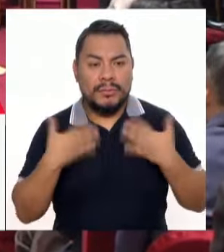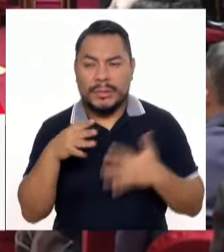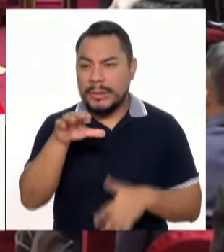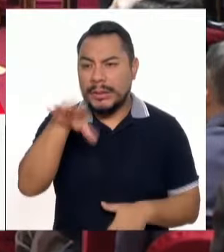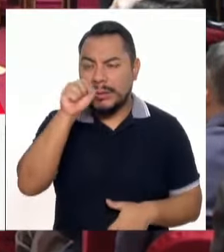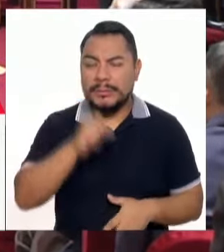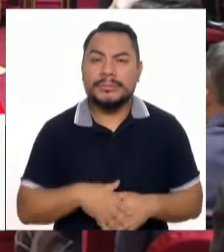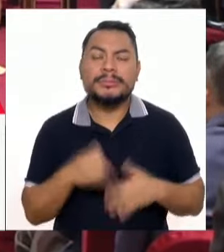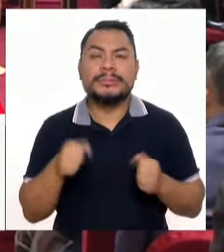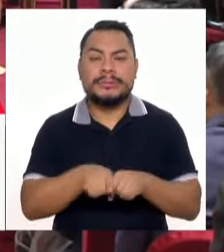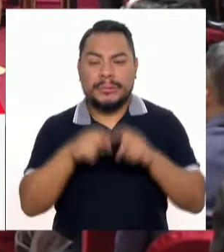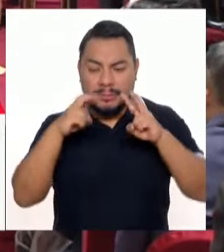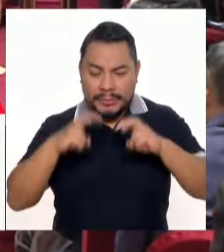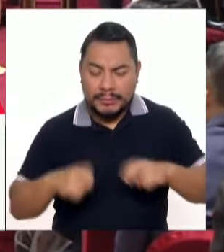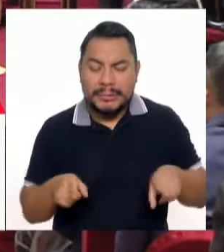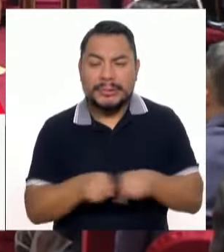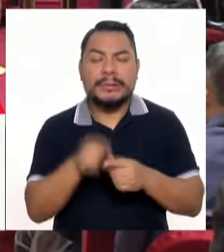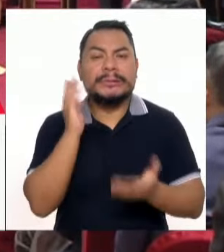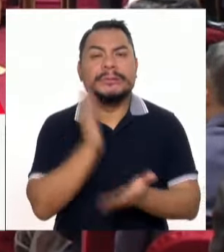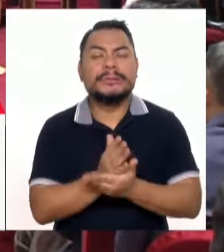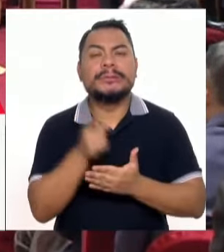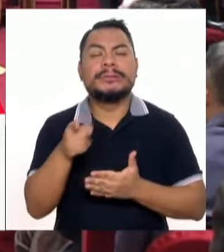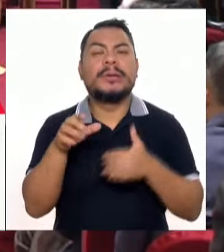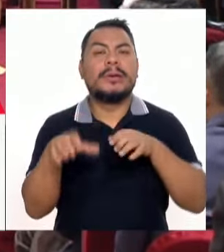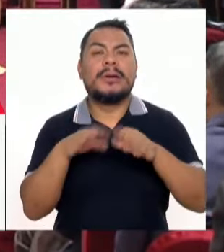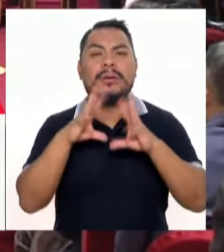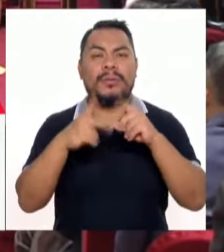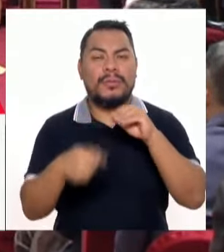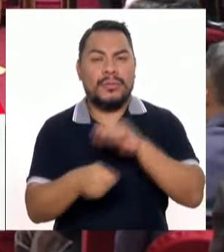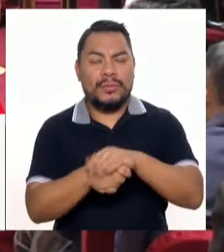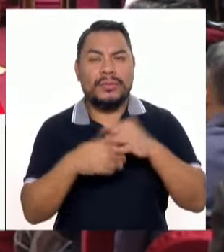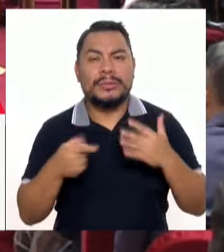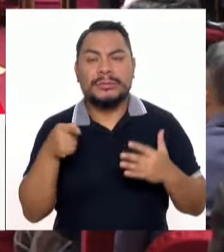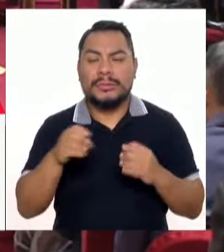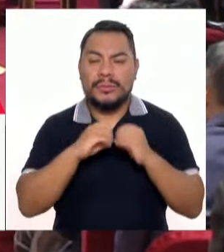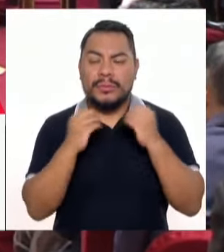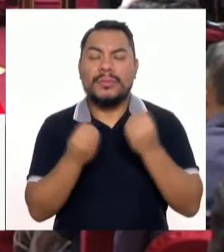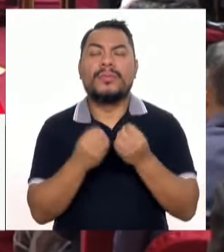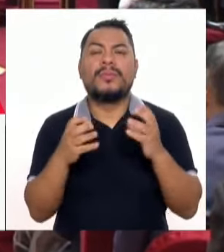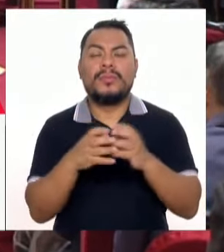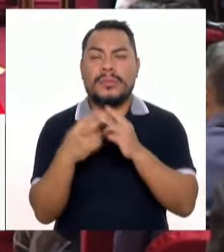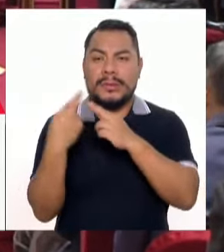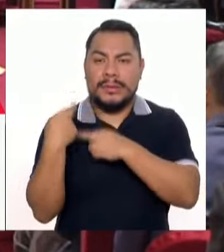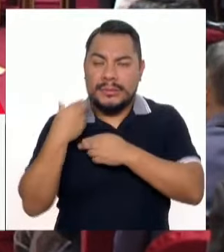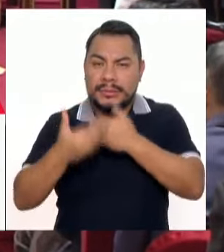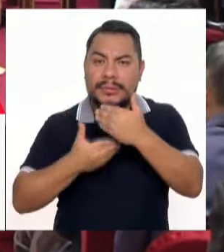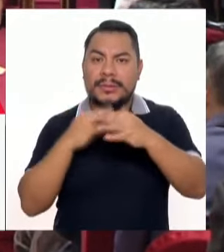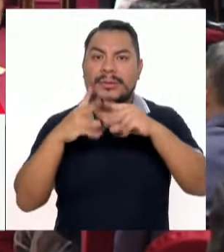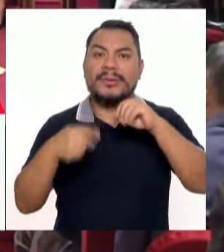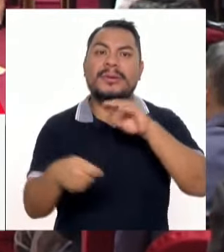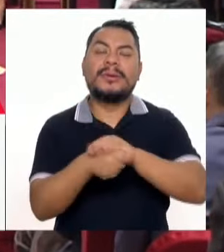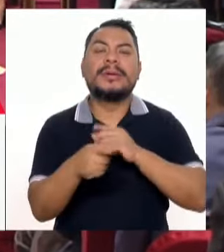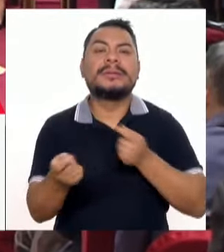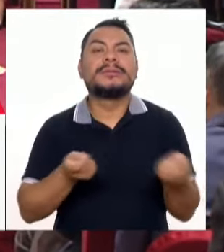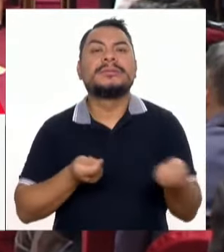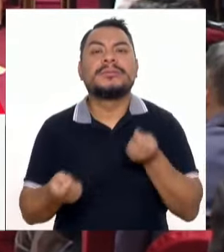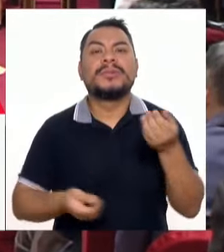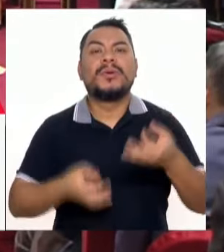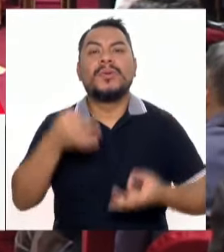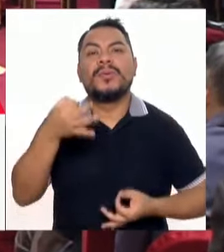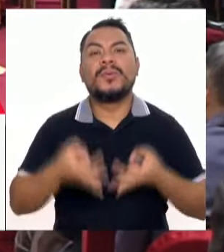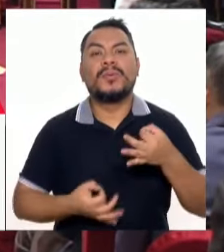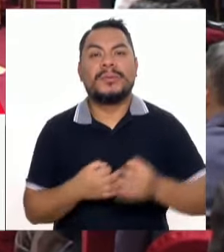detectar, investigar y sancionar los actos de corrupción de los órganos llamados a combatir la corrupción en la administración de